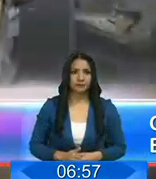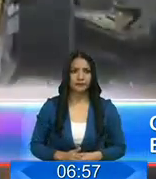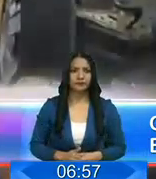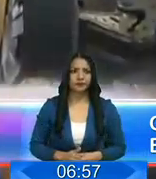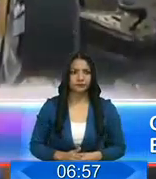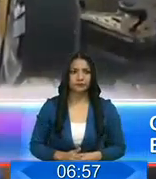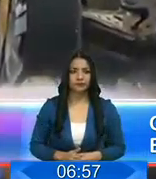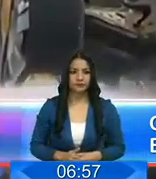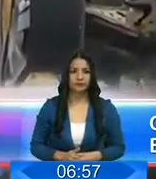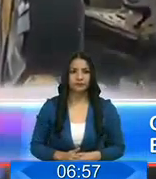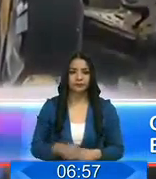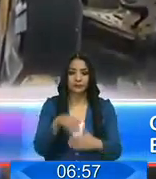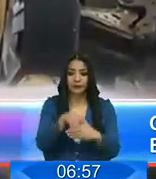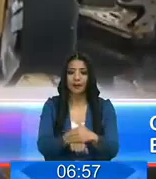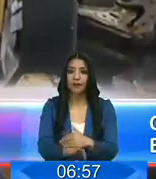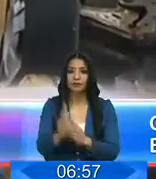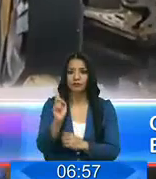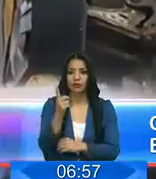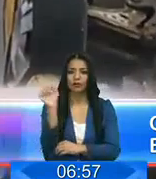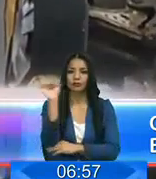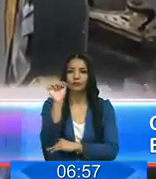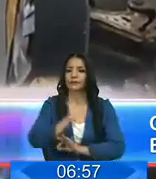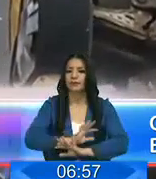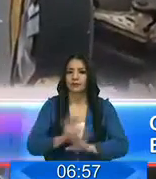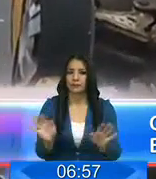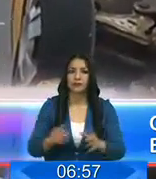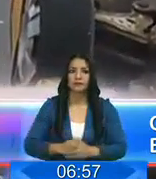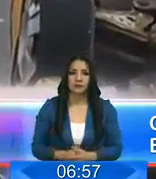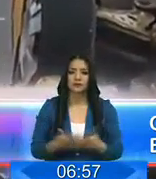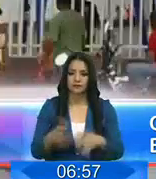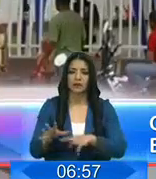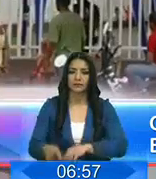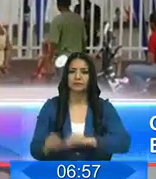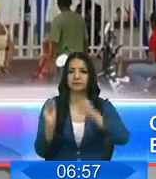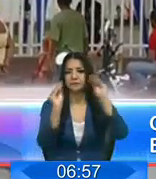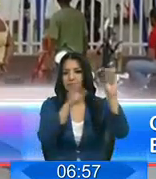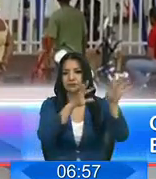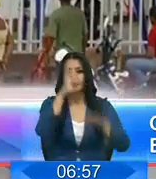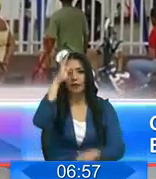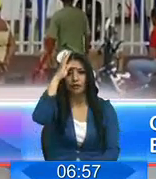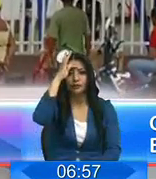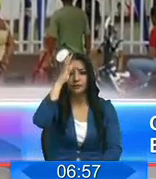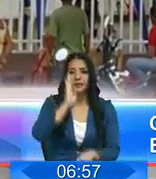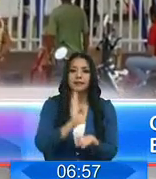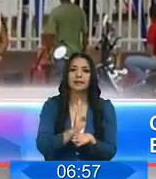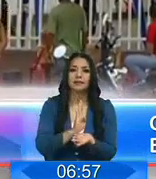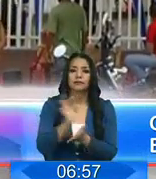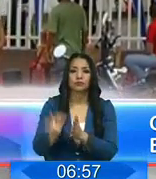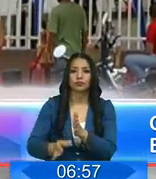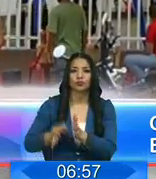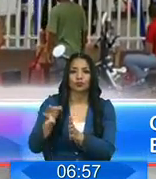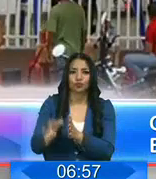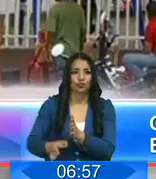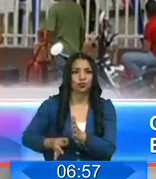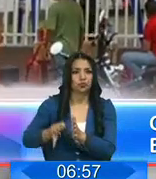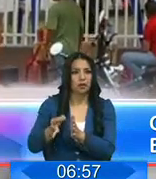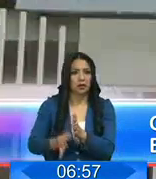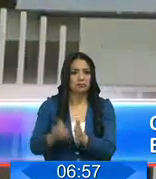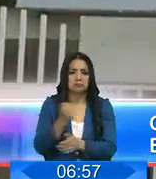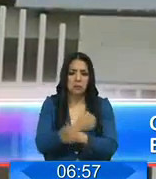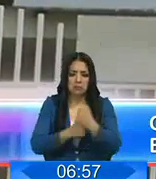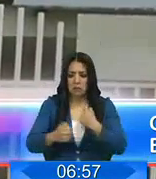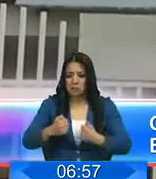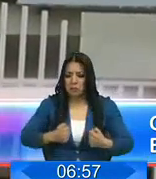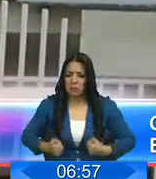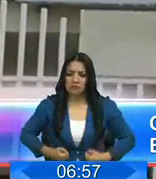En el vehículo solo iba el conductor, el mismo que fue trasladado hasta el hospital del 10 de Durán. Presentaba golpes en